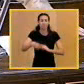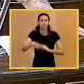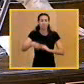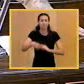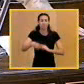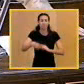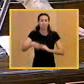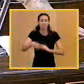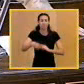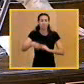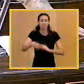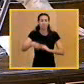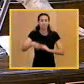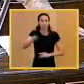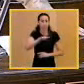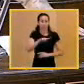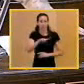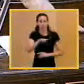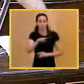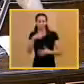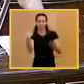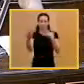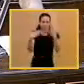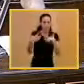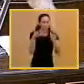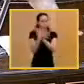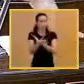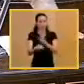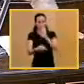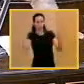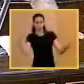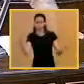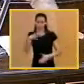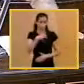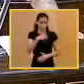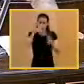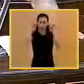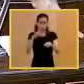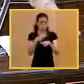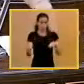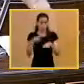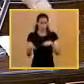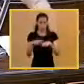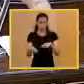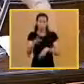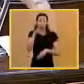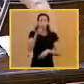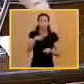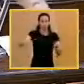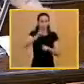nunca pueden excluir el diálogo para solucionar conflictos de origen político, por mucho que se emplee